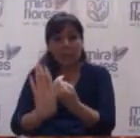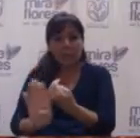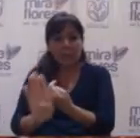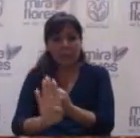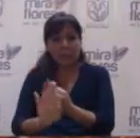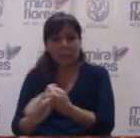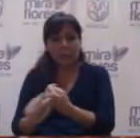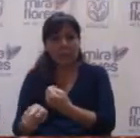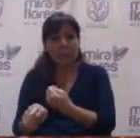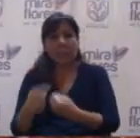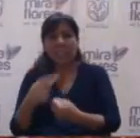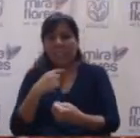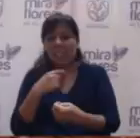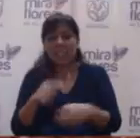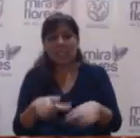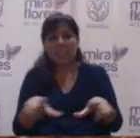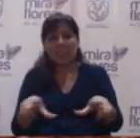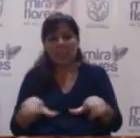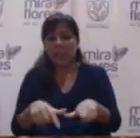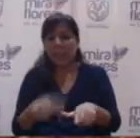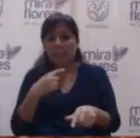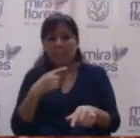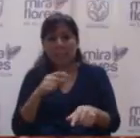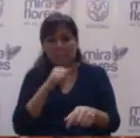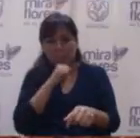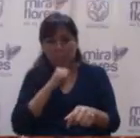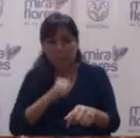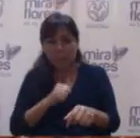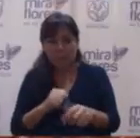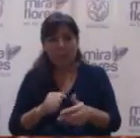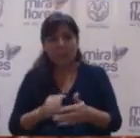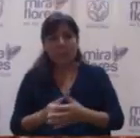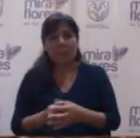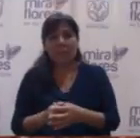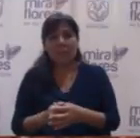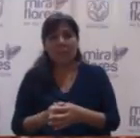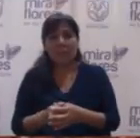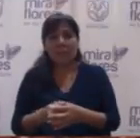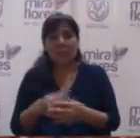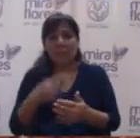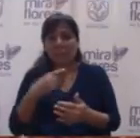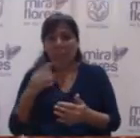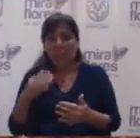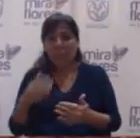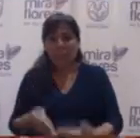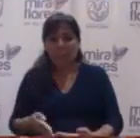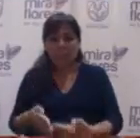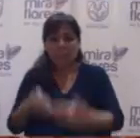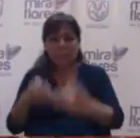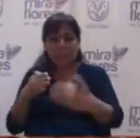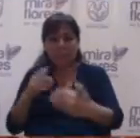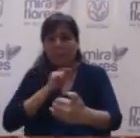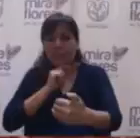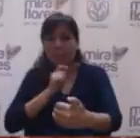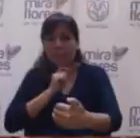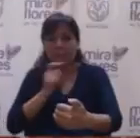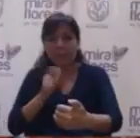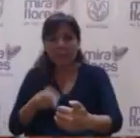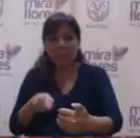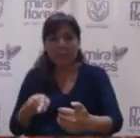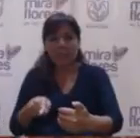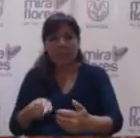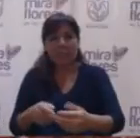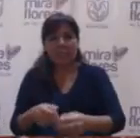que tenía bastante deterioro en lo que es el concreto y lo que son los fierros que armaban ese